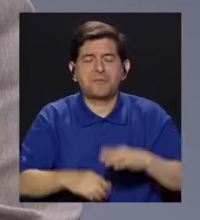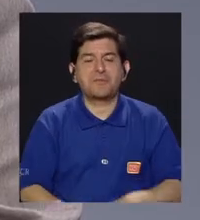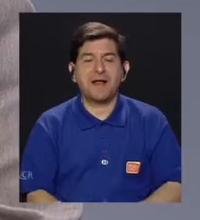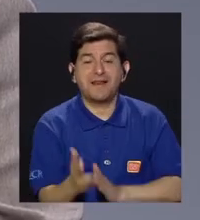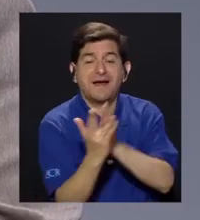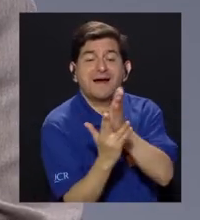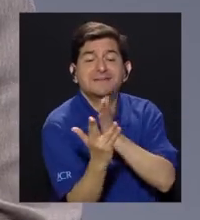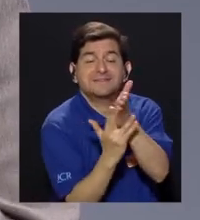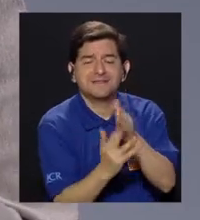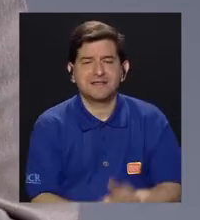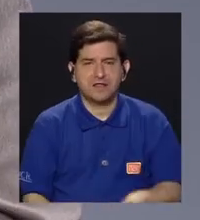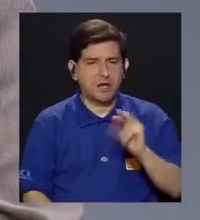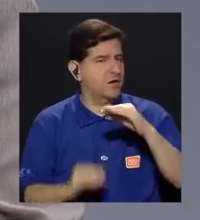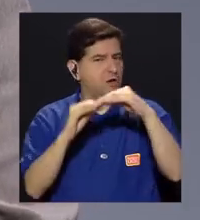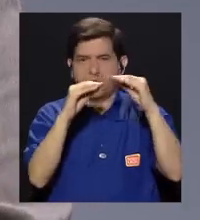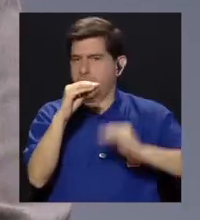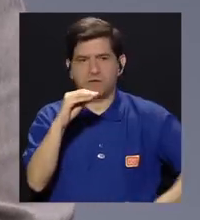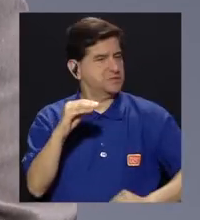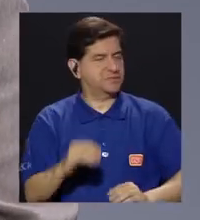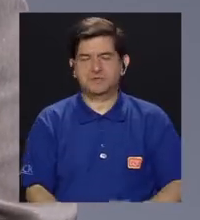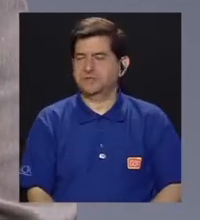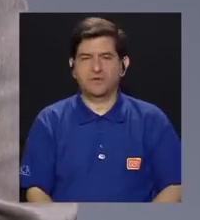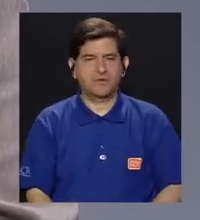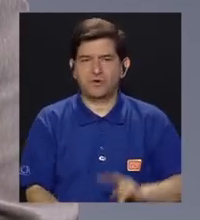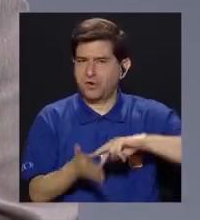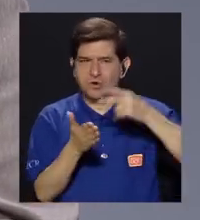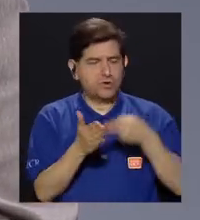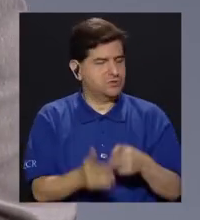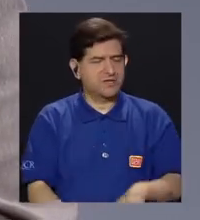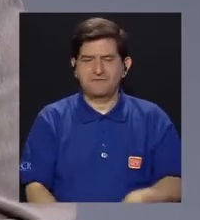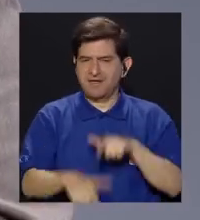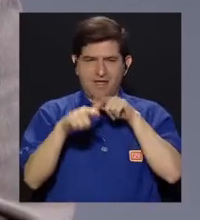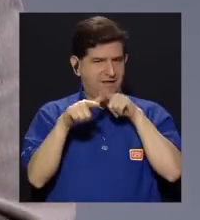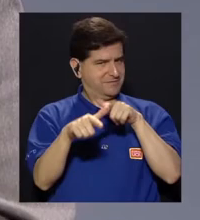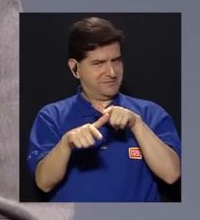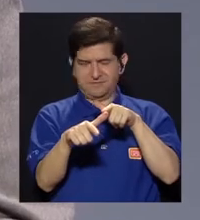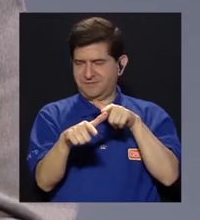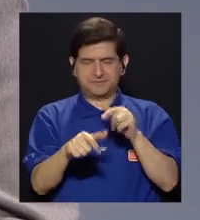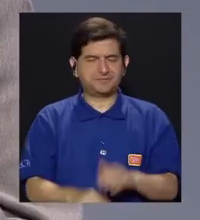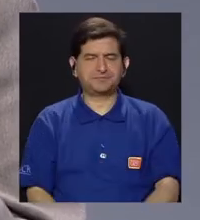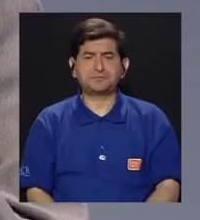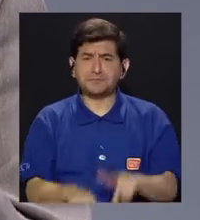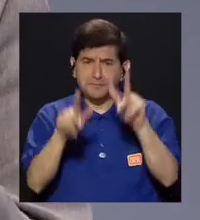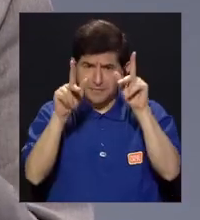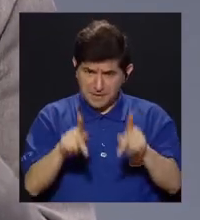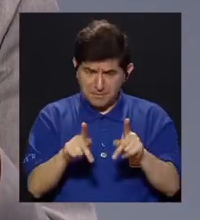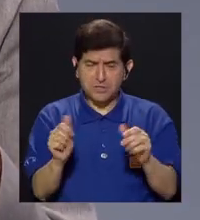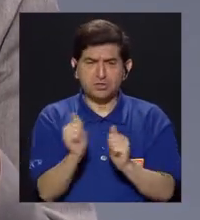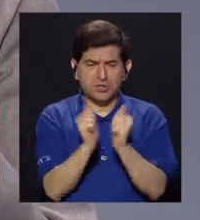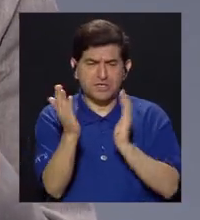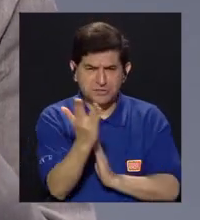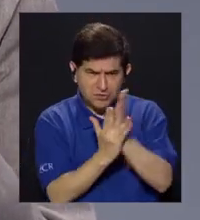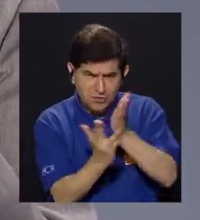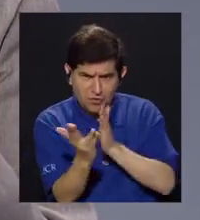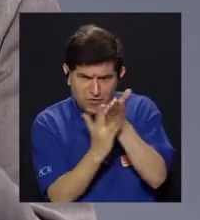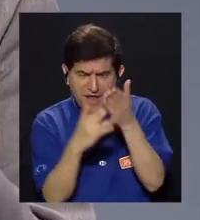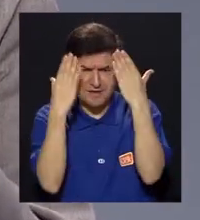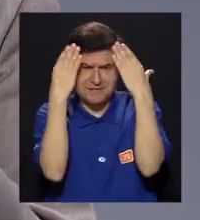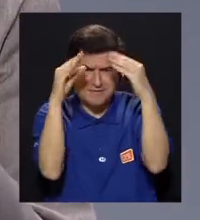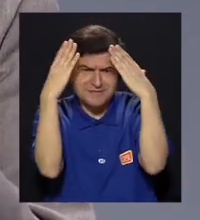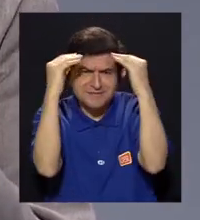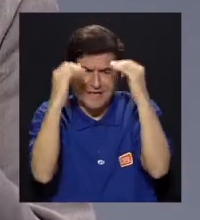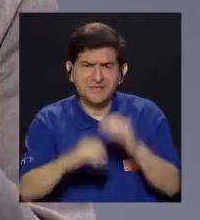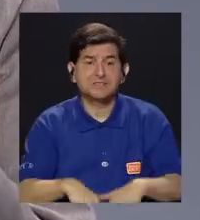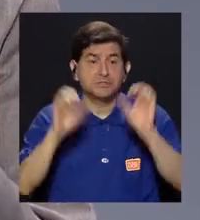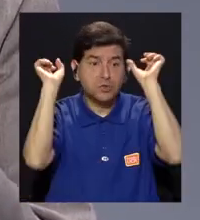entonces no no es algo menor no es algo que estemos exagerando porque los delincuentes con el acceso a